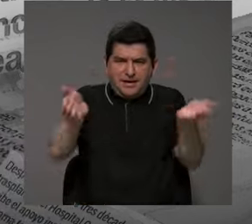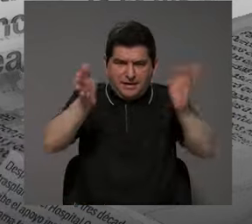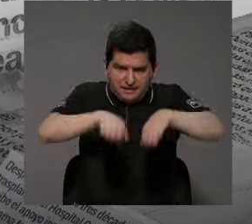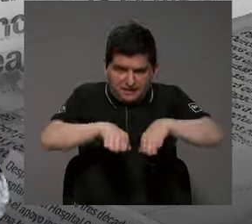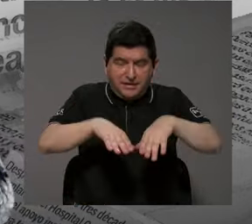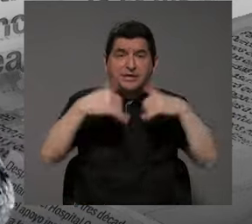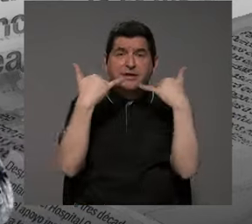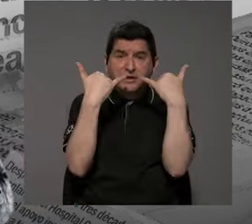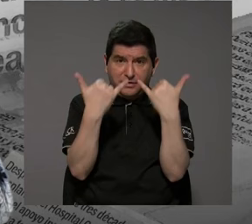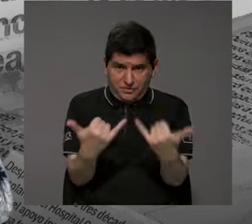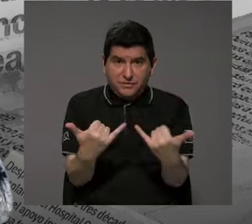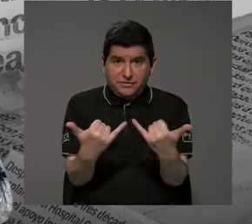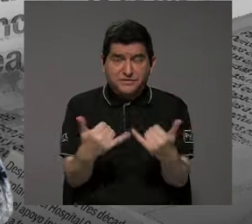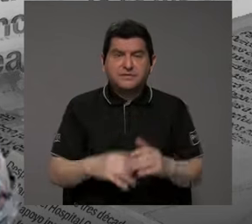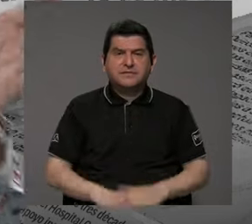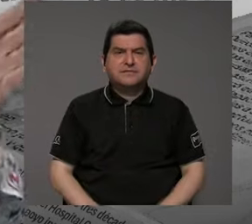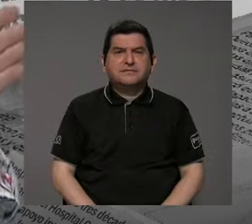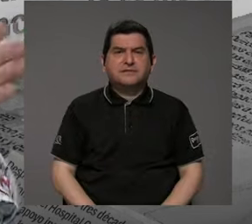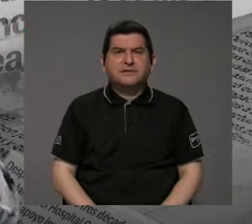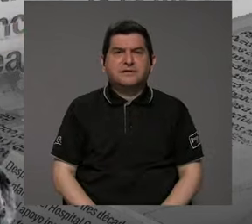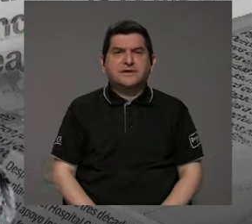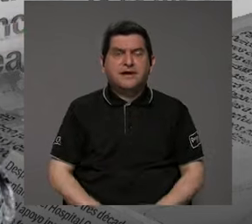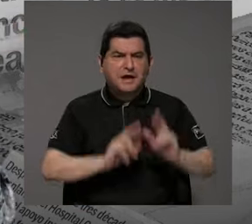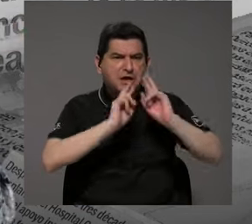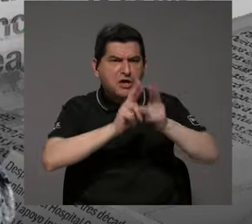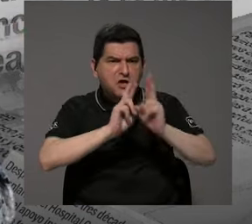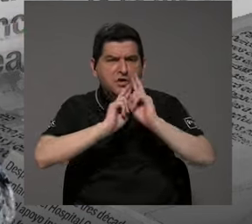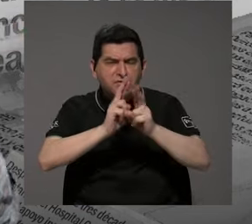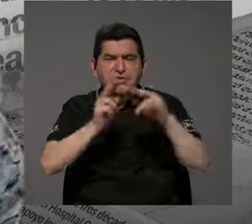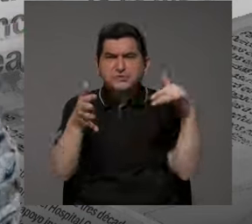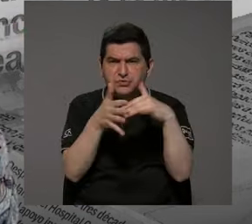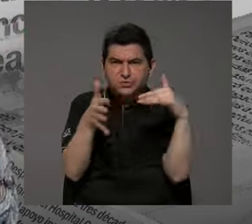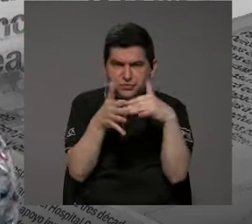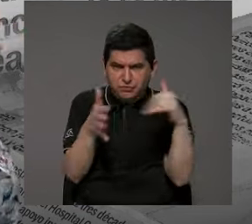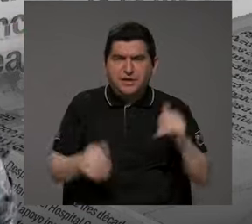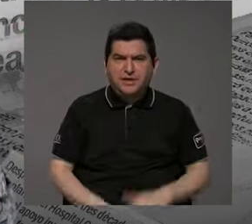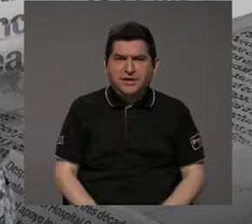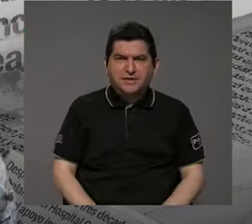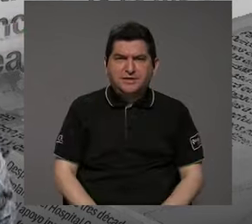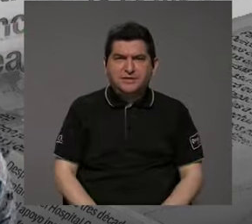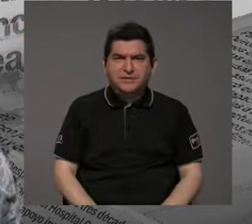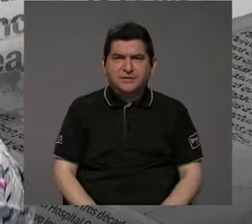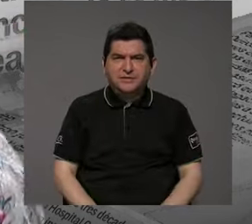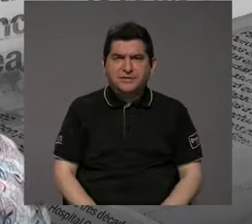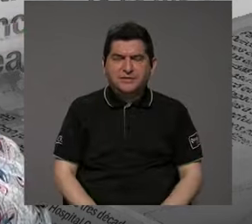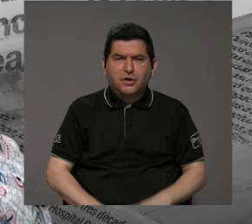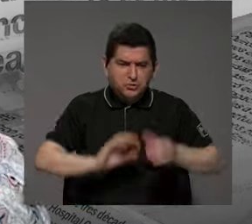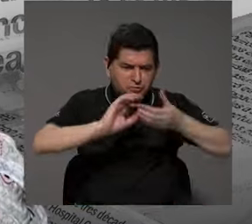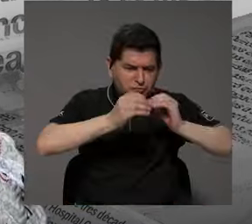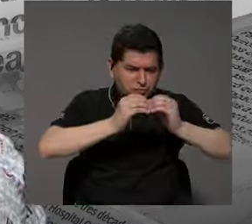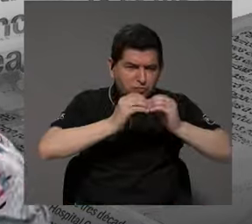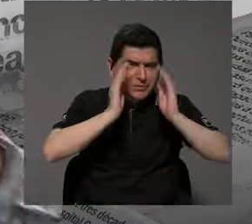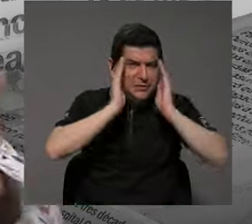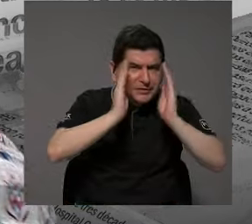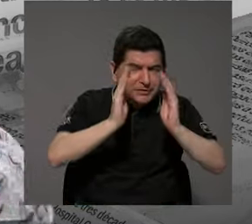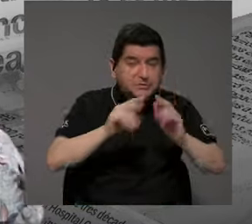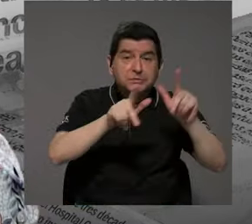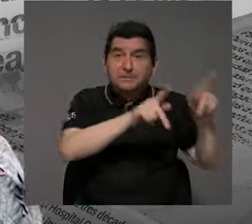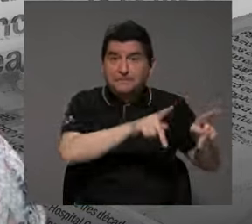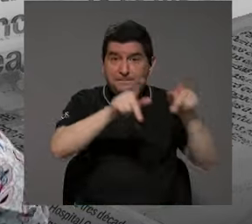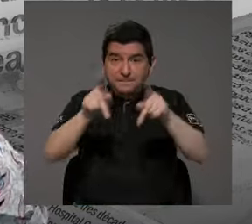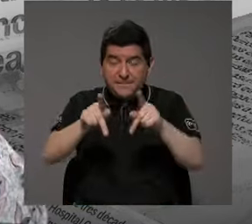tienen entonces eh los resultados de esos estudios entremos de lleno los datos para que el